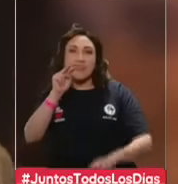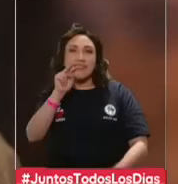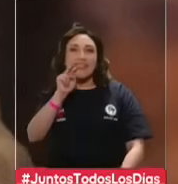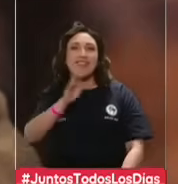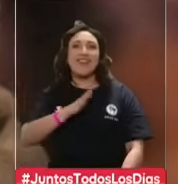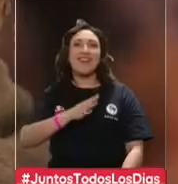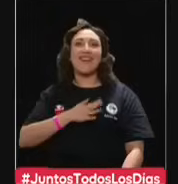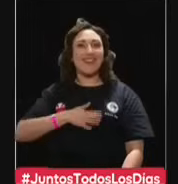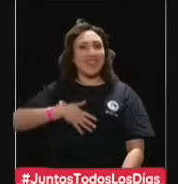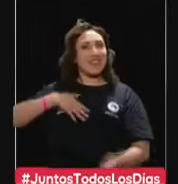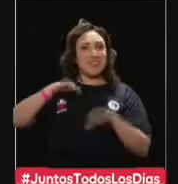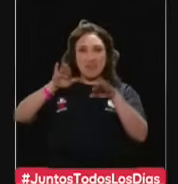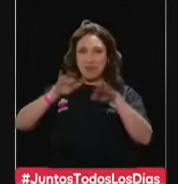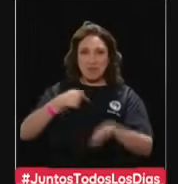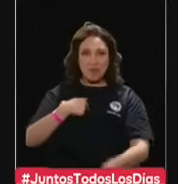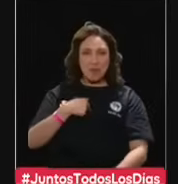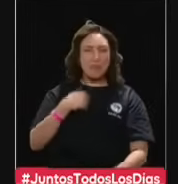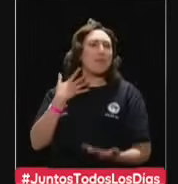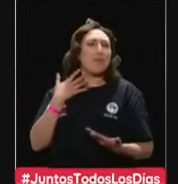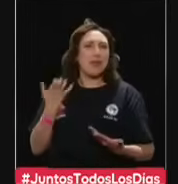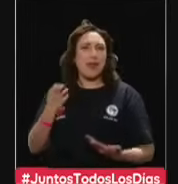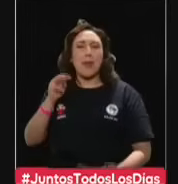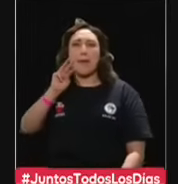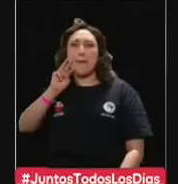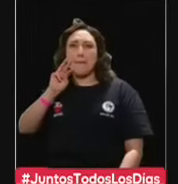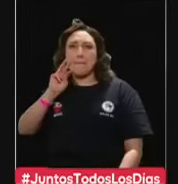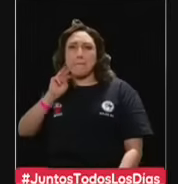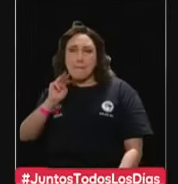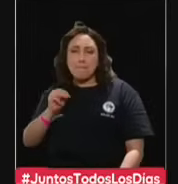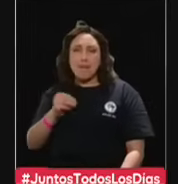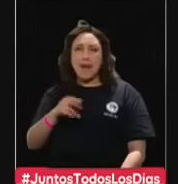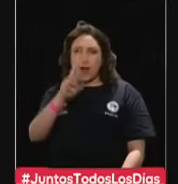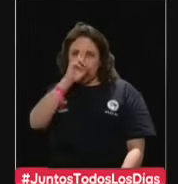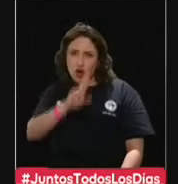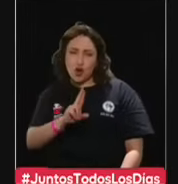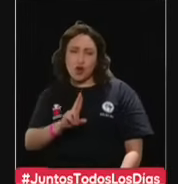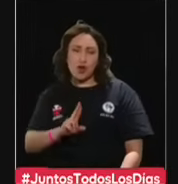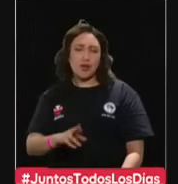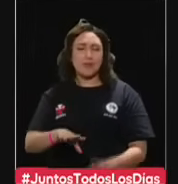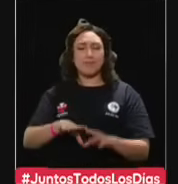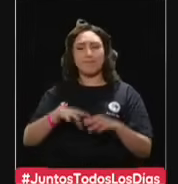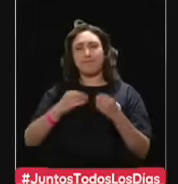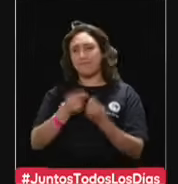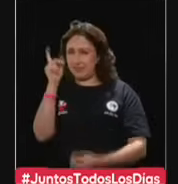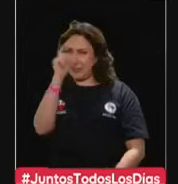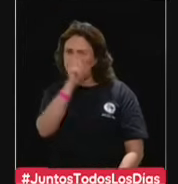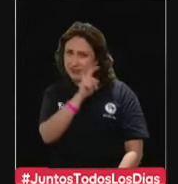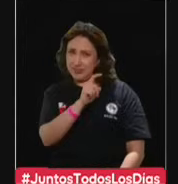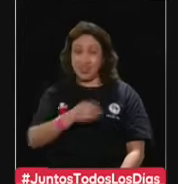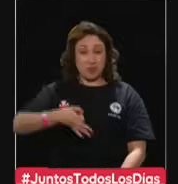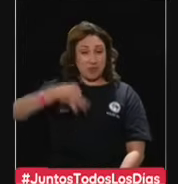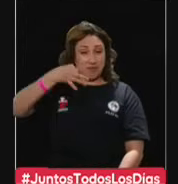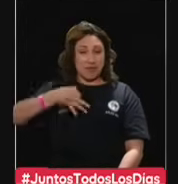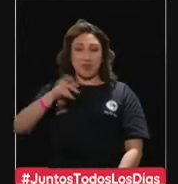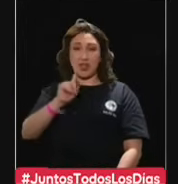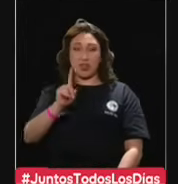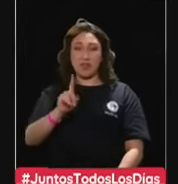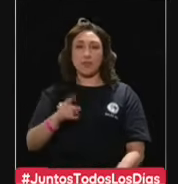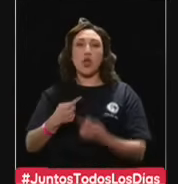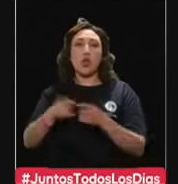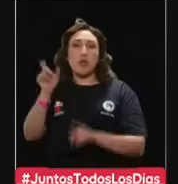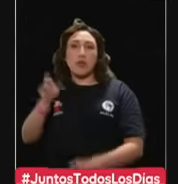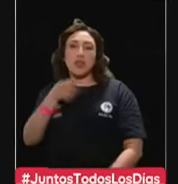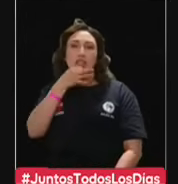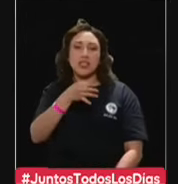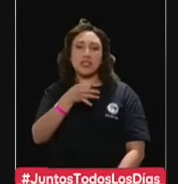todo, porque la maternidad es completa y absolutamente imperfecta. ¿Y te hago una consulta? ¿Sí